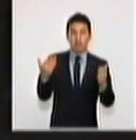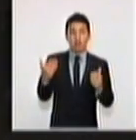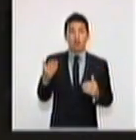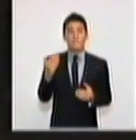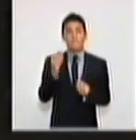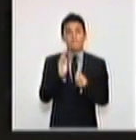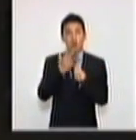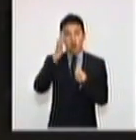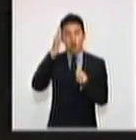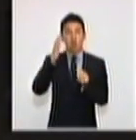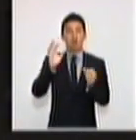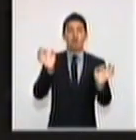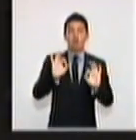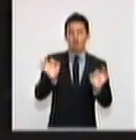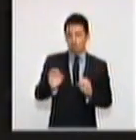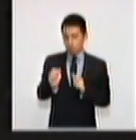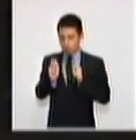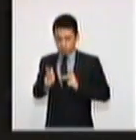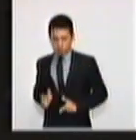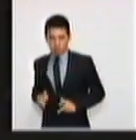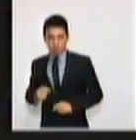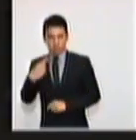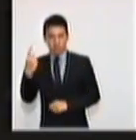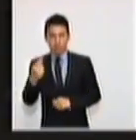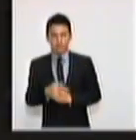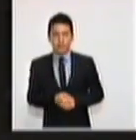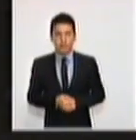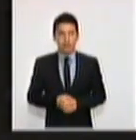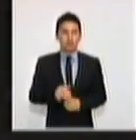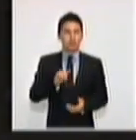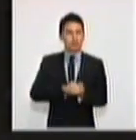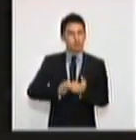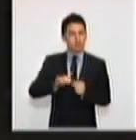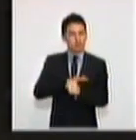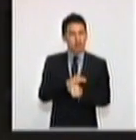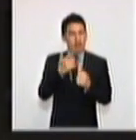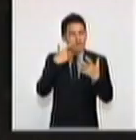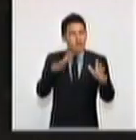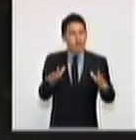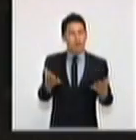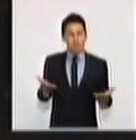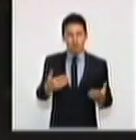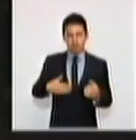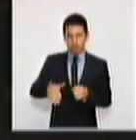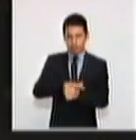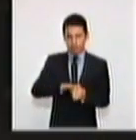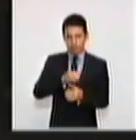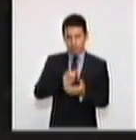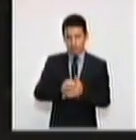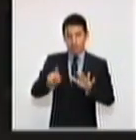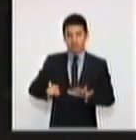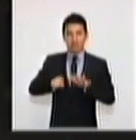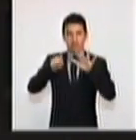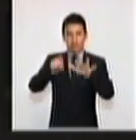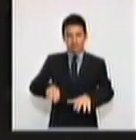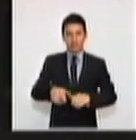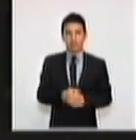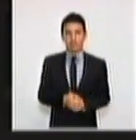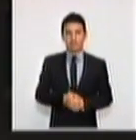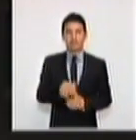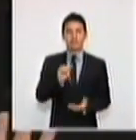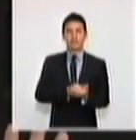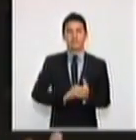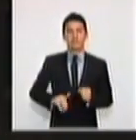Democrático Alternativo o este senador. Y dependiendo de las circunstancias, veremos cómo se mueven las cosas el semestre entrante. Pero bueno, ese es